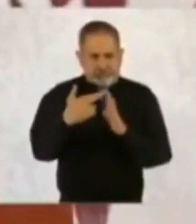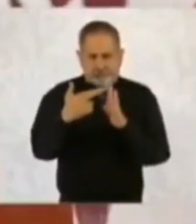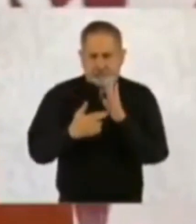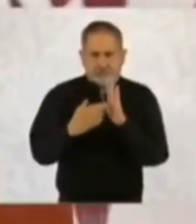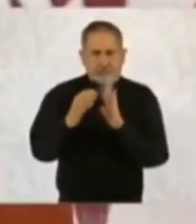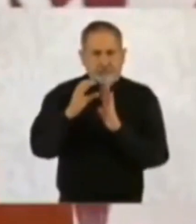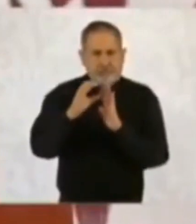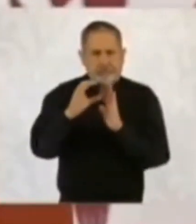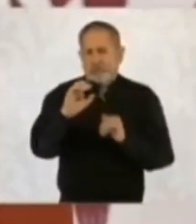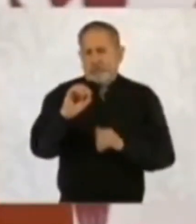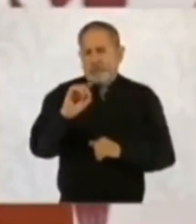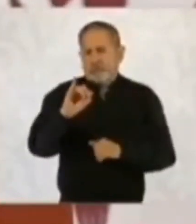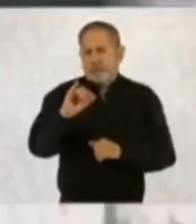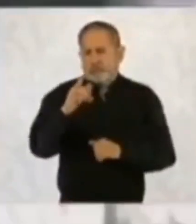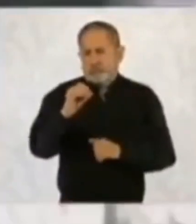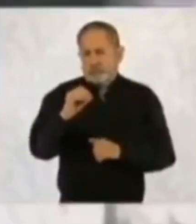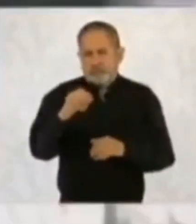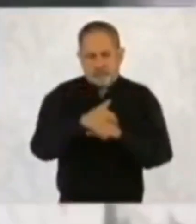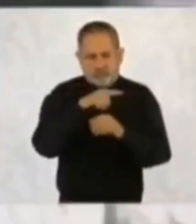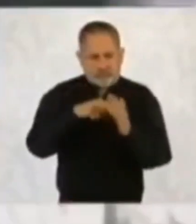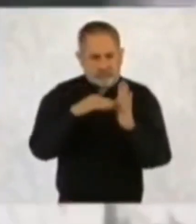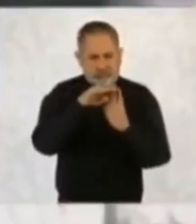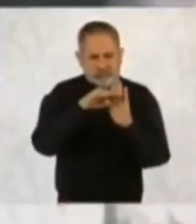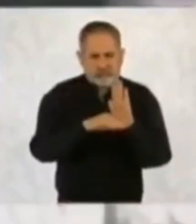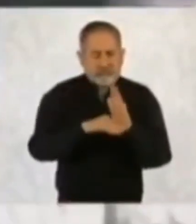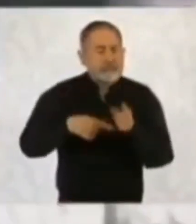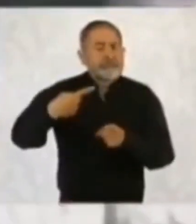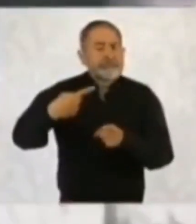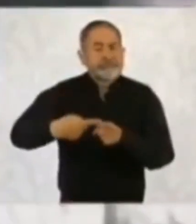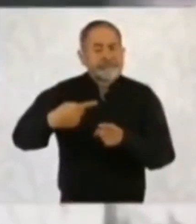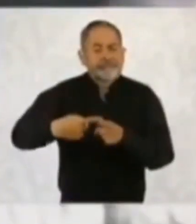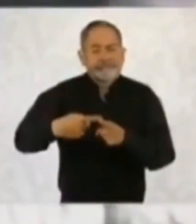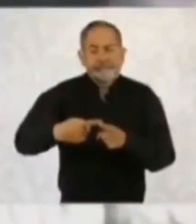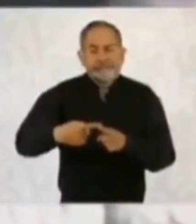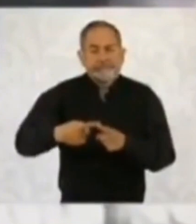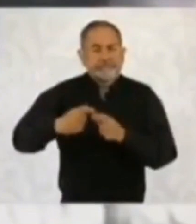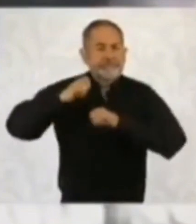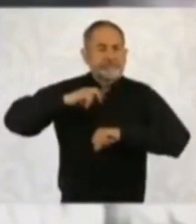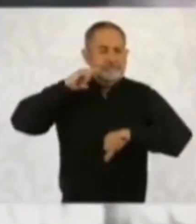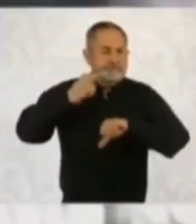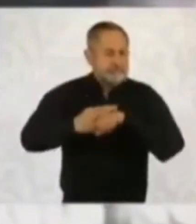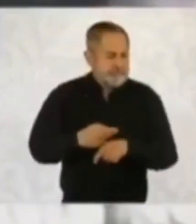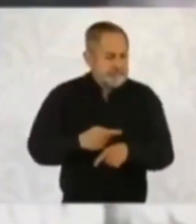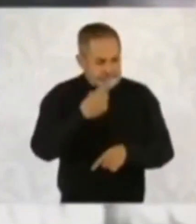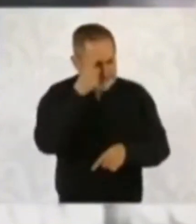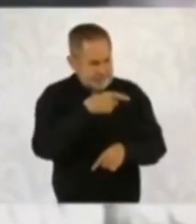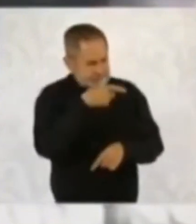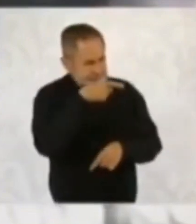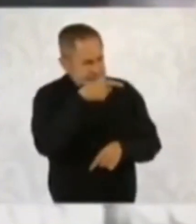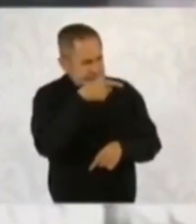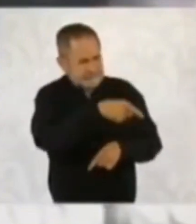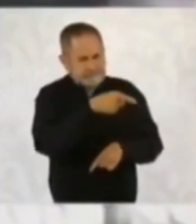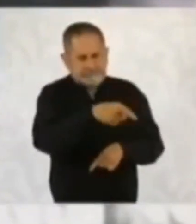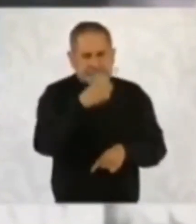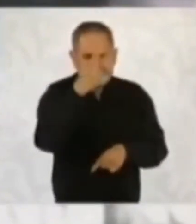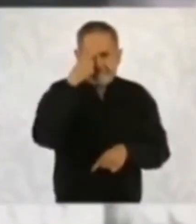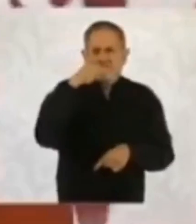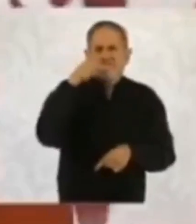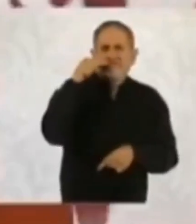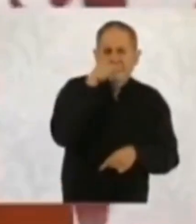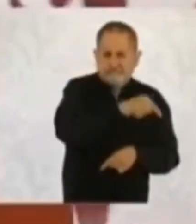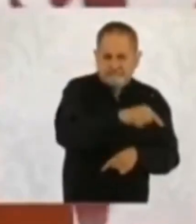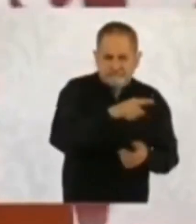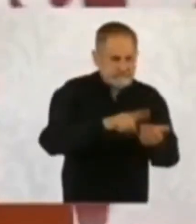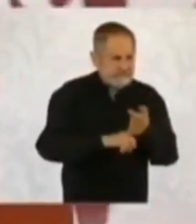de Procedimientos Penales, la única autoridad que puede realmente ejercer